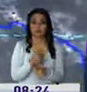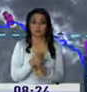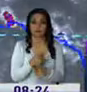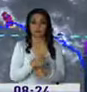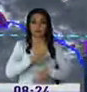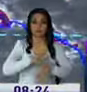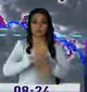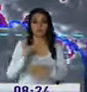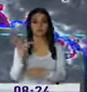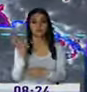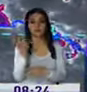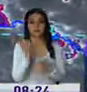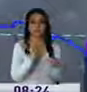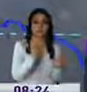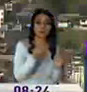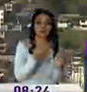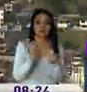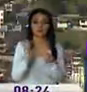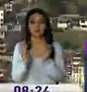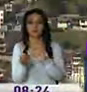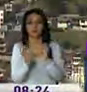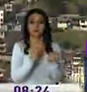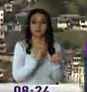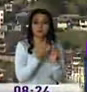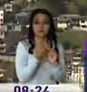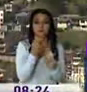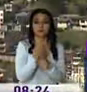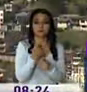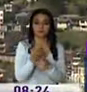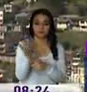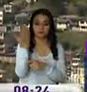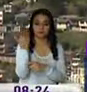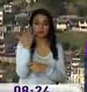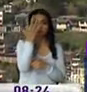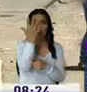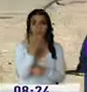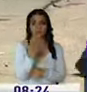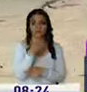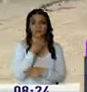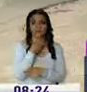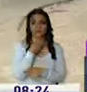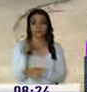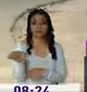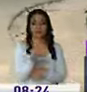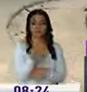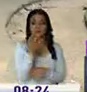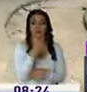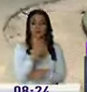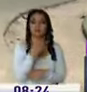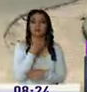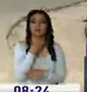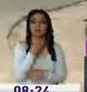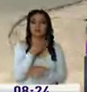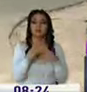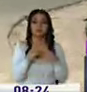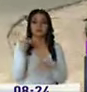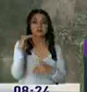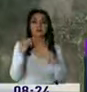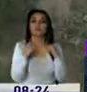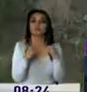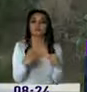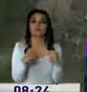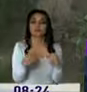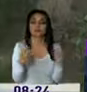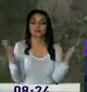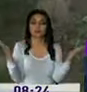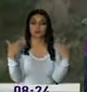que el clima tiene ciertas variaciones. Es así que el pasado 15 y 17 de agosto se registraron las temperaturas más